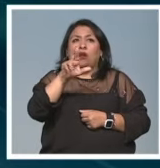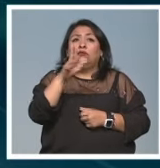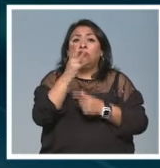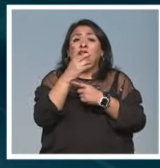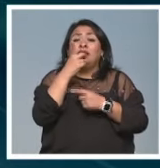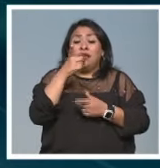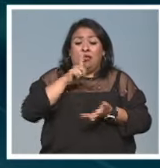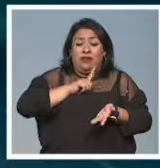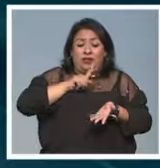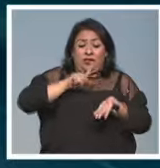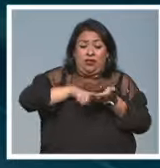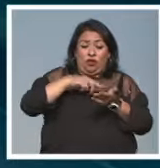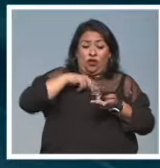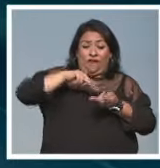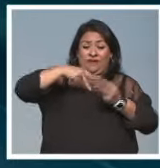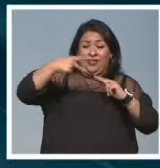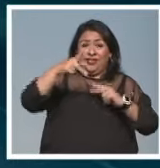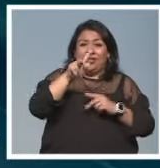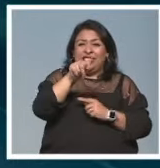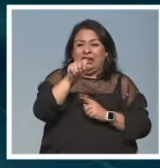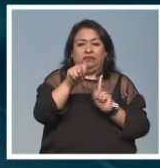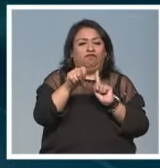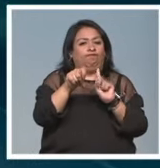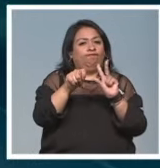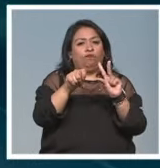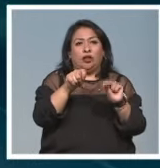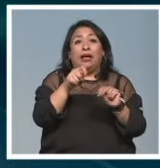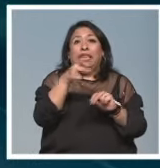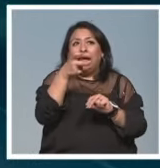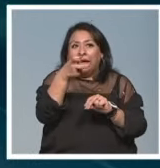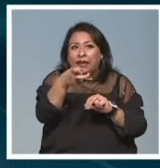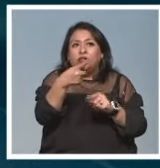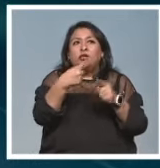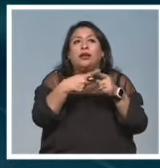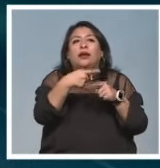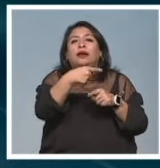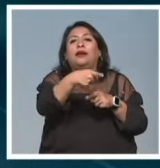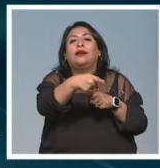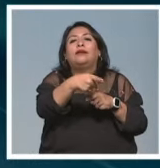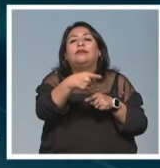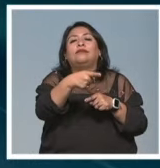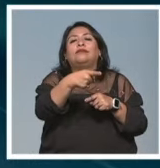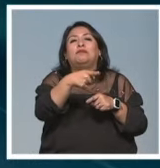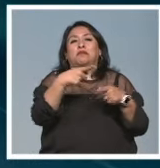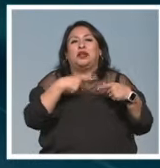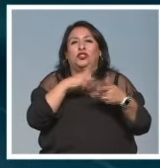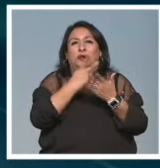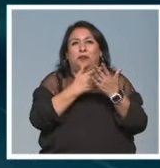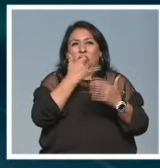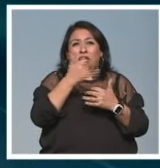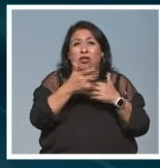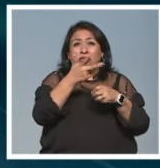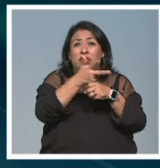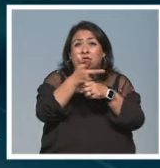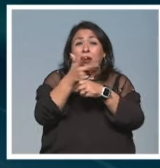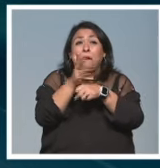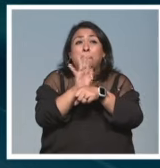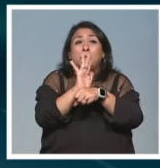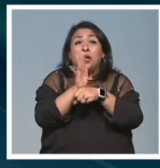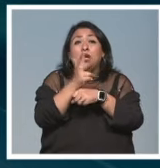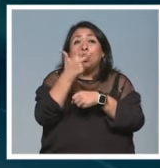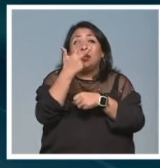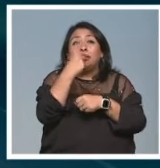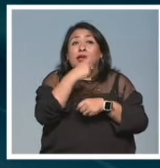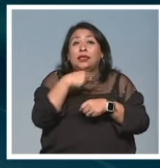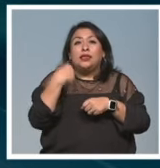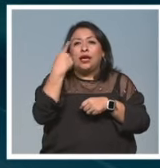su ADN hacer televisión, y justamente de eso lo acusan los detractores de este proyecto, de haber filmado una película de